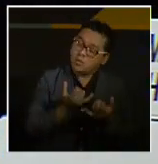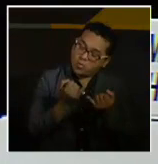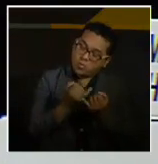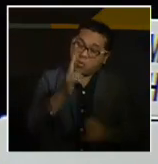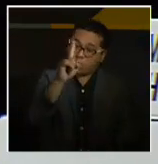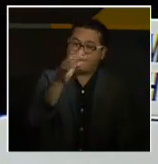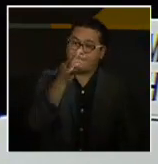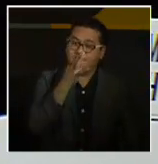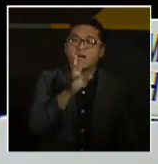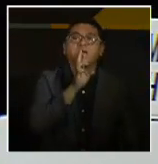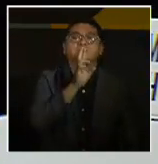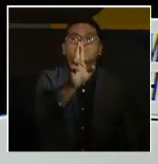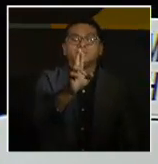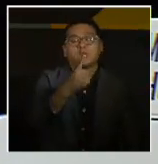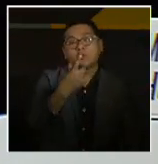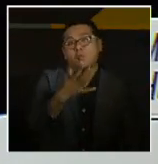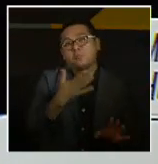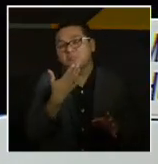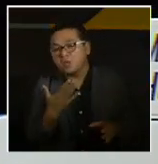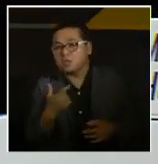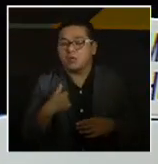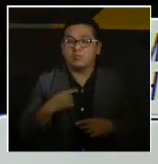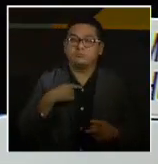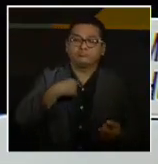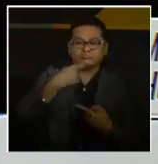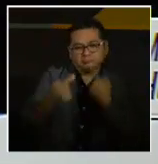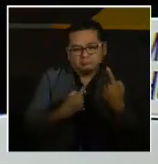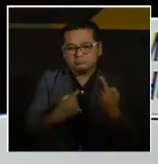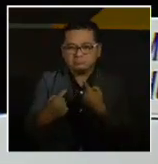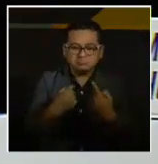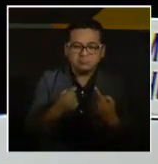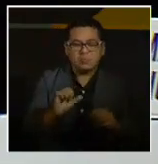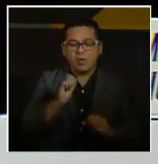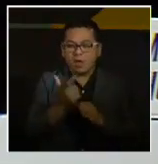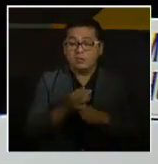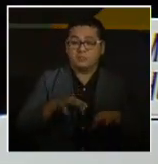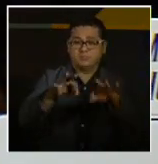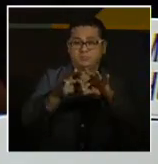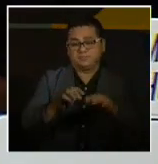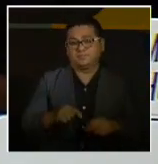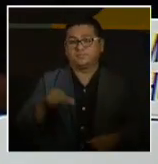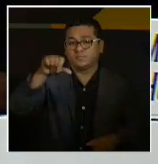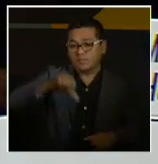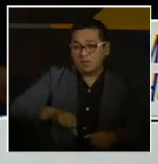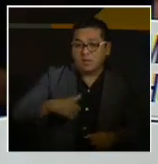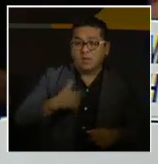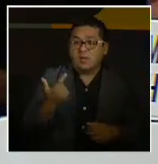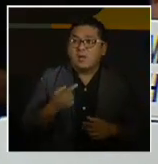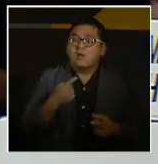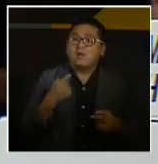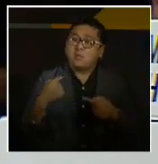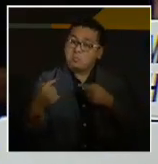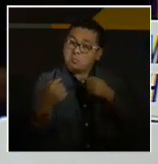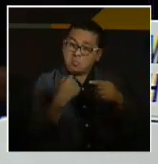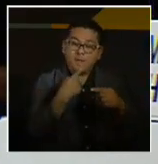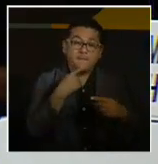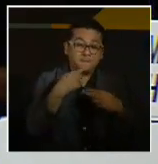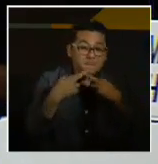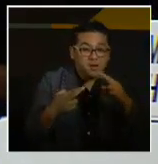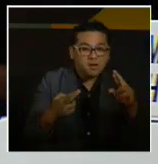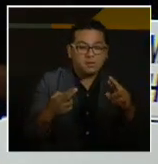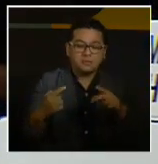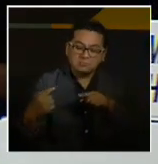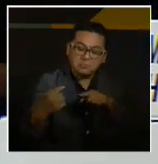también 1 minuto para hacer uso de la contrarréplica. Ojo, y algo muy importante, la réplica y contrarréplica